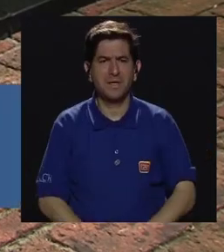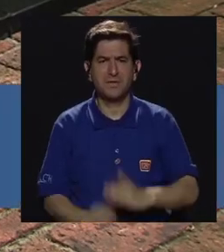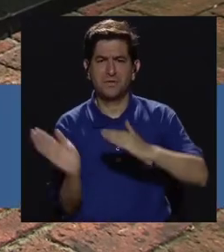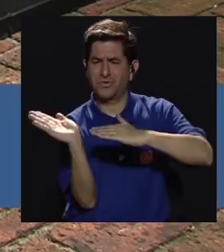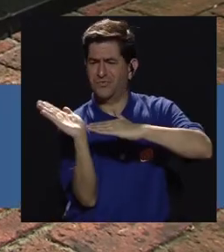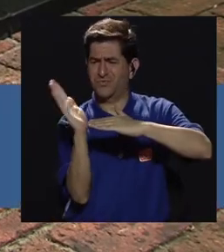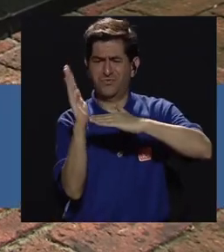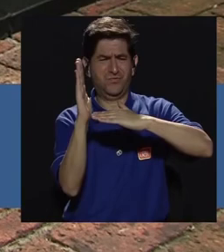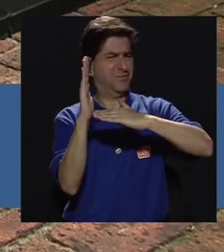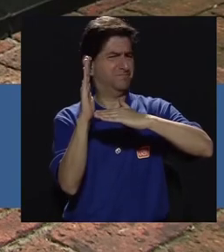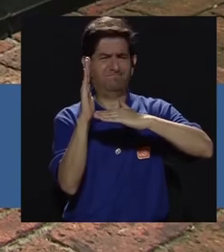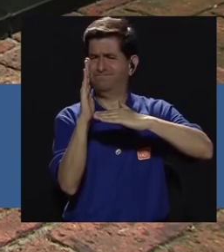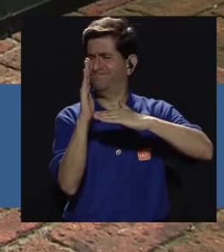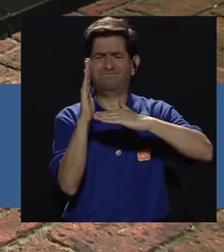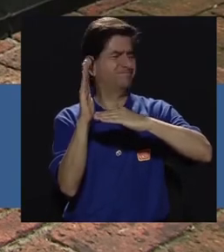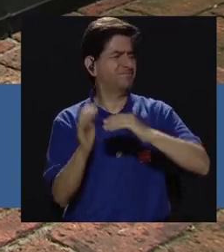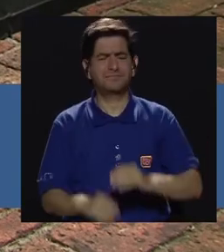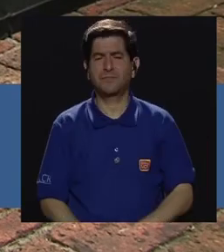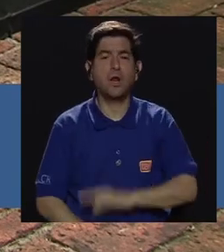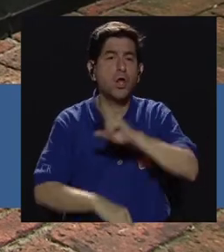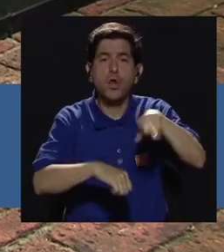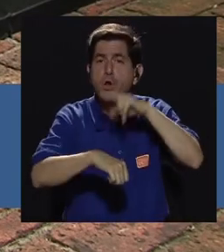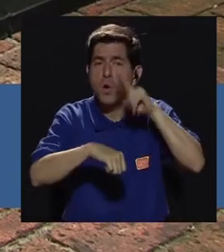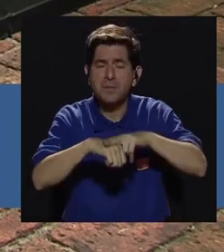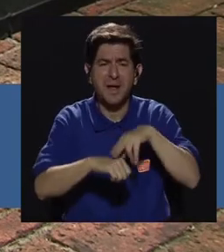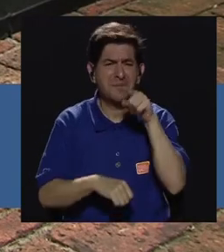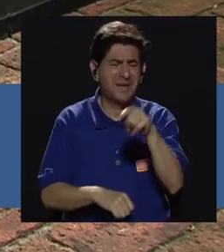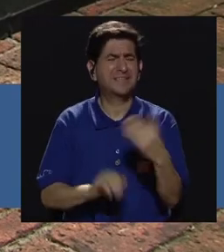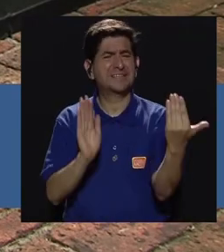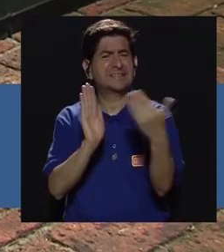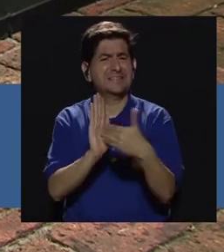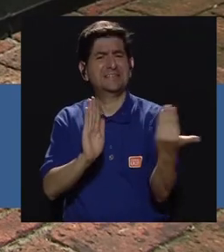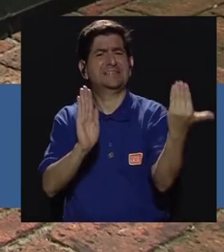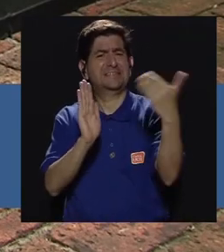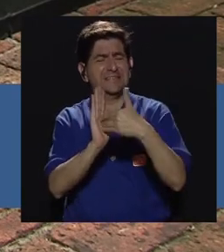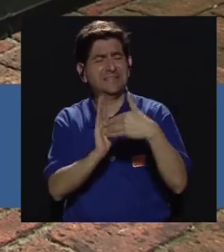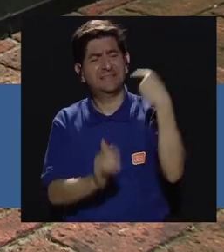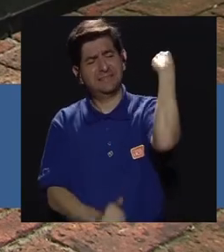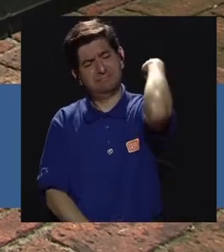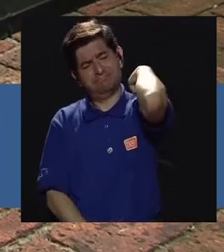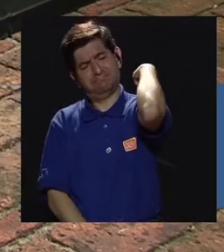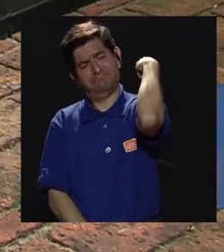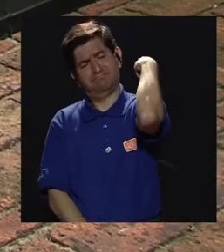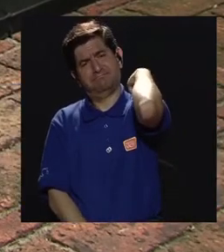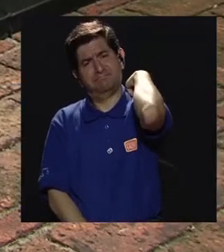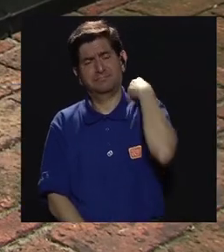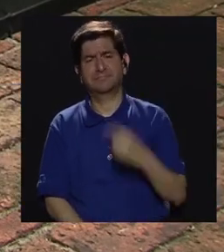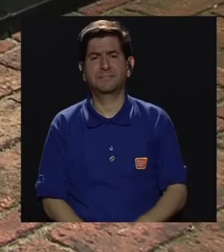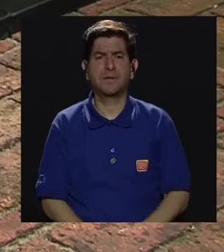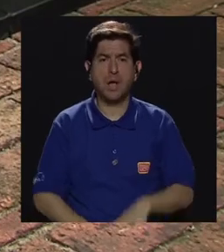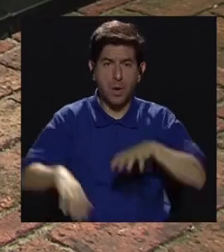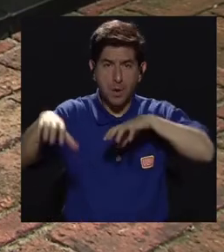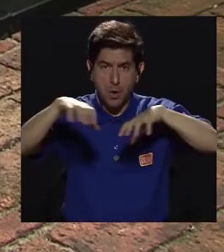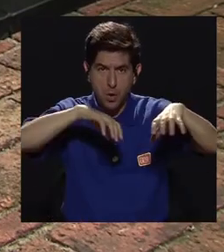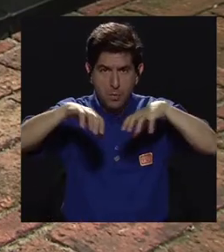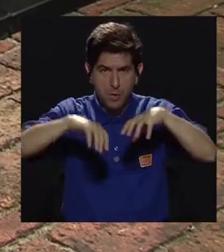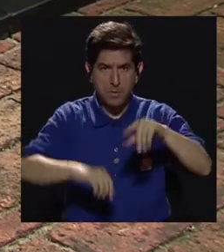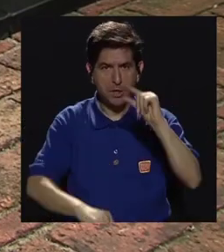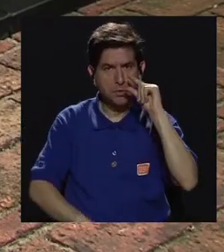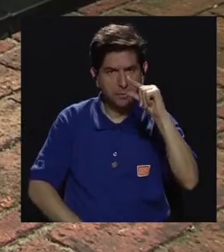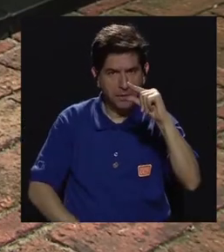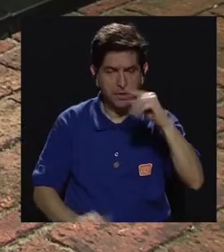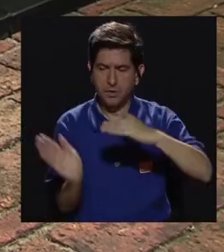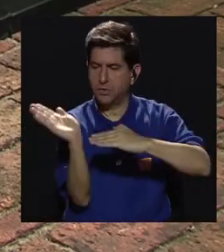arriba. Normalmente se asocia a molestia en la espalda. El movimiento es corto.